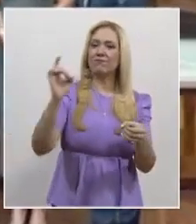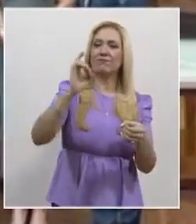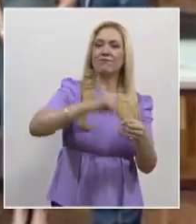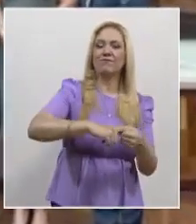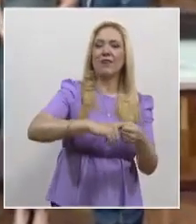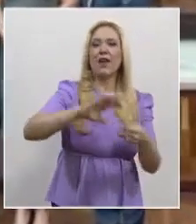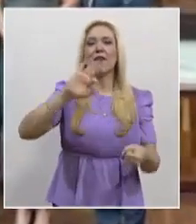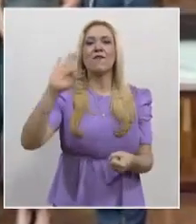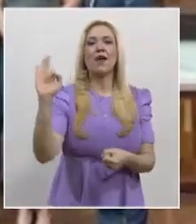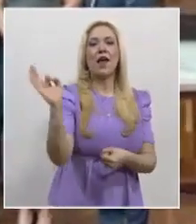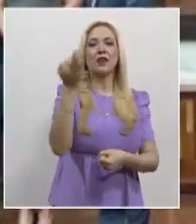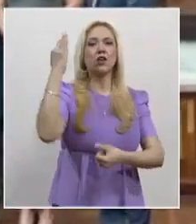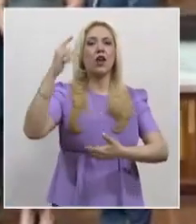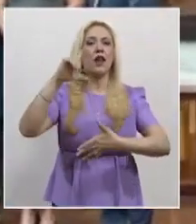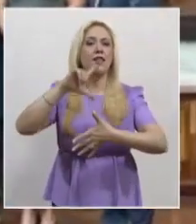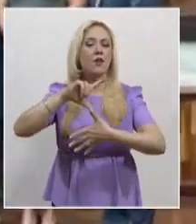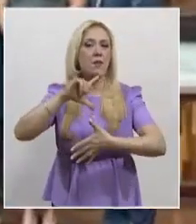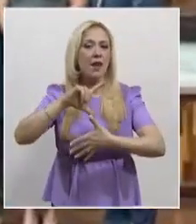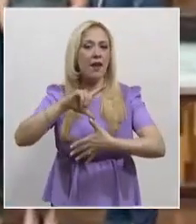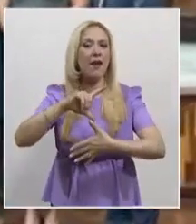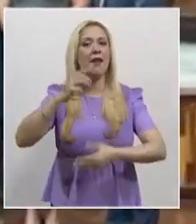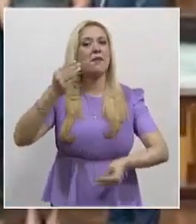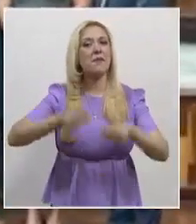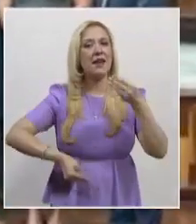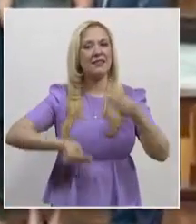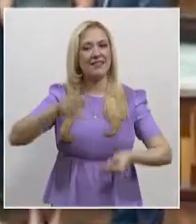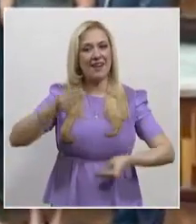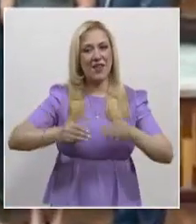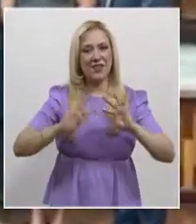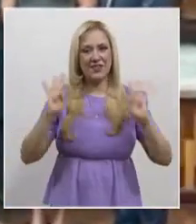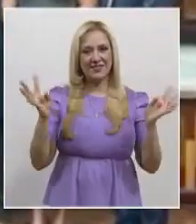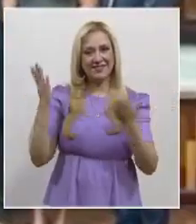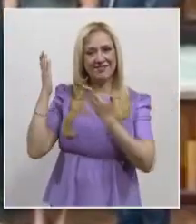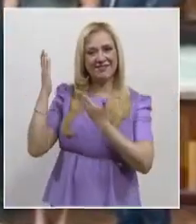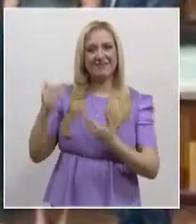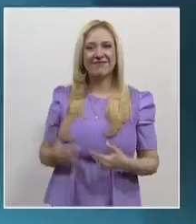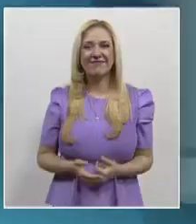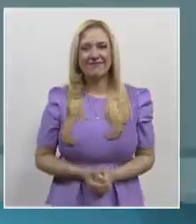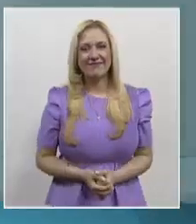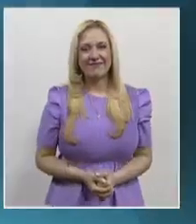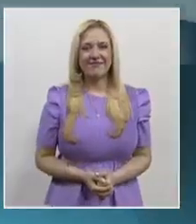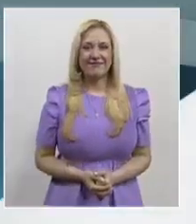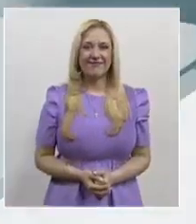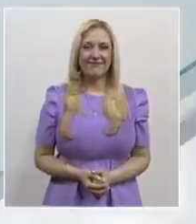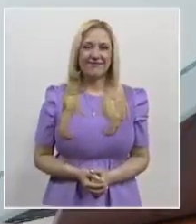la Federación Latinoamericana de Magistrados.